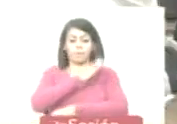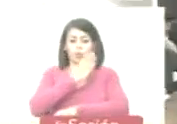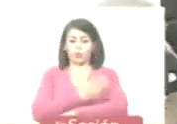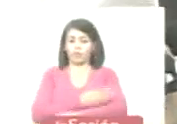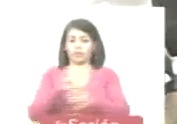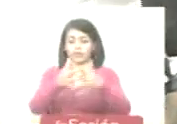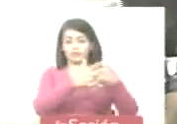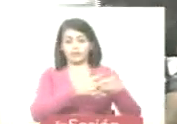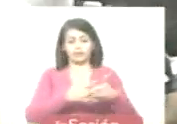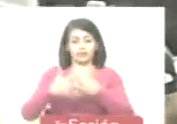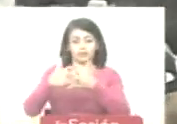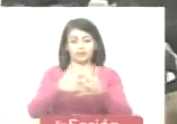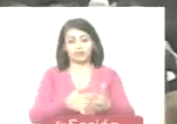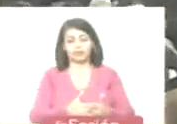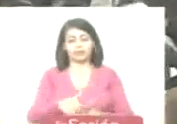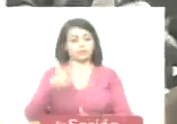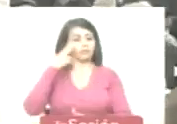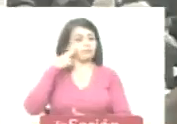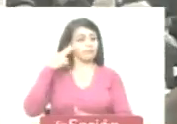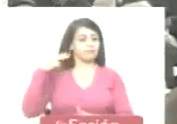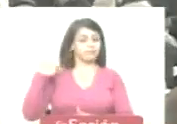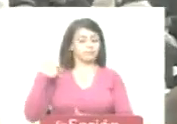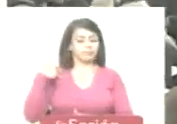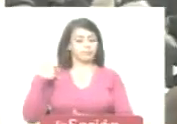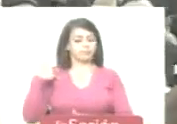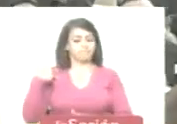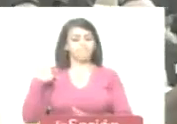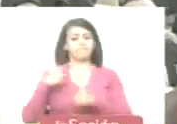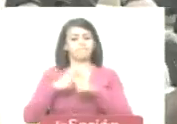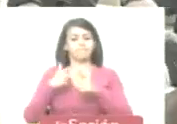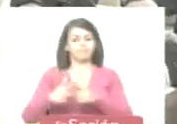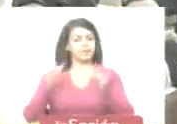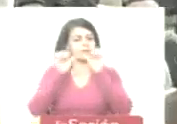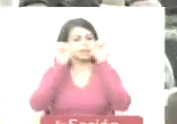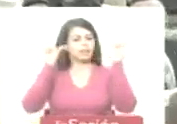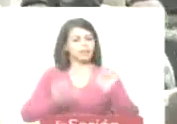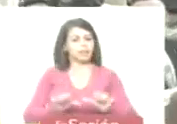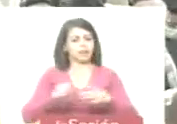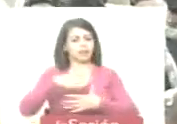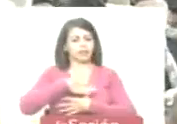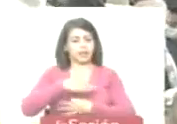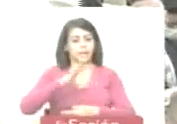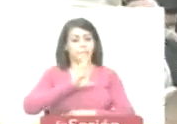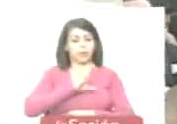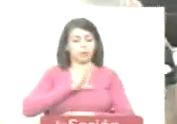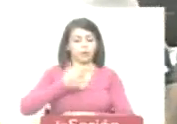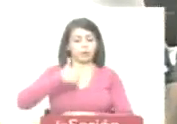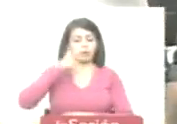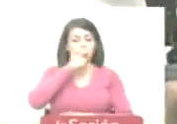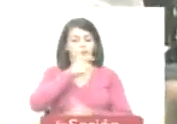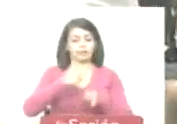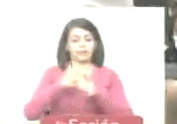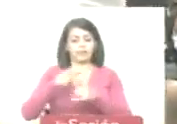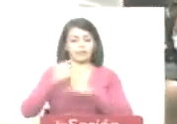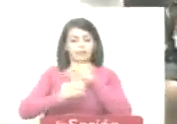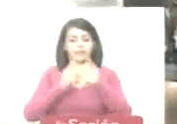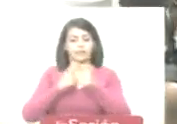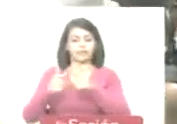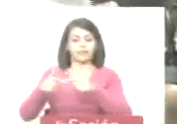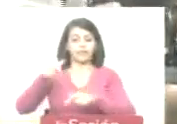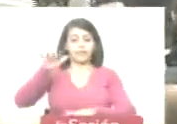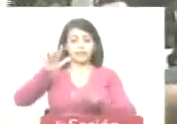imperiales, con su arrogancia y con el atropello sistemático de los intereses de nuestro pueblo. Y tiene títeres